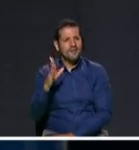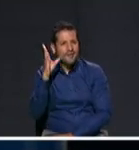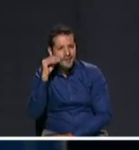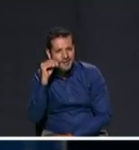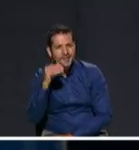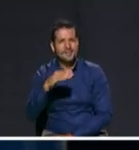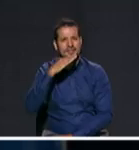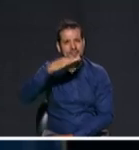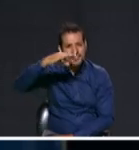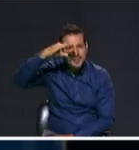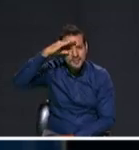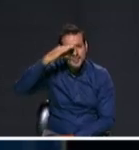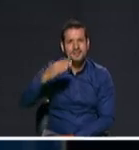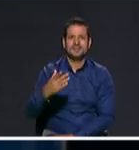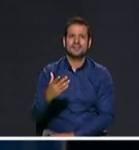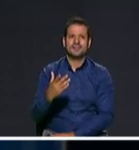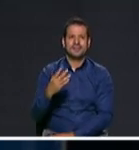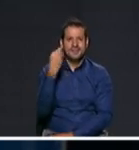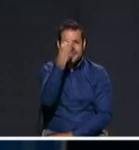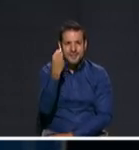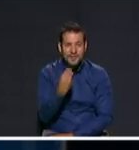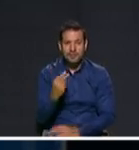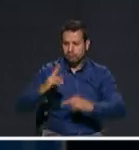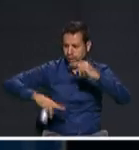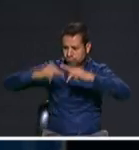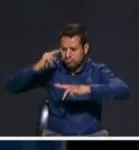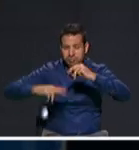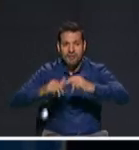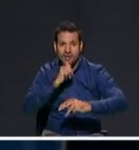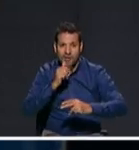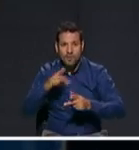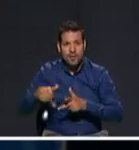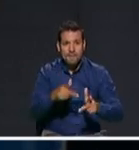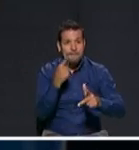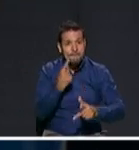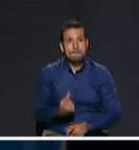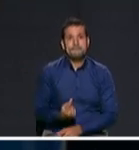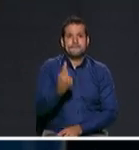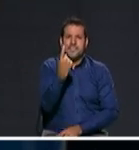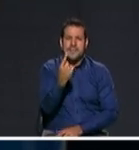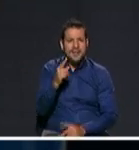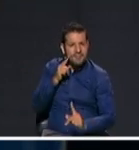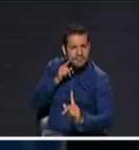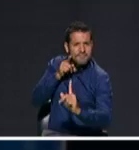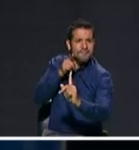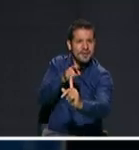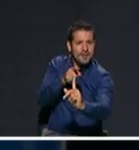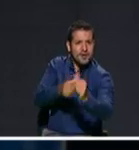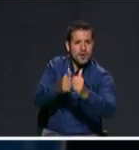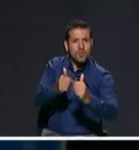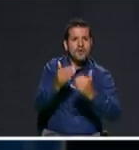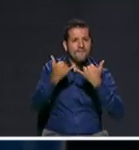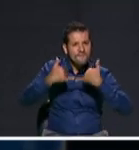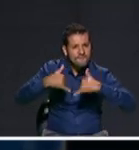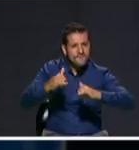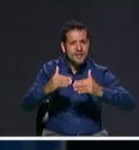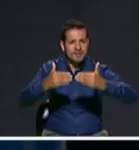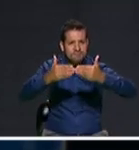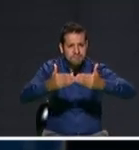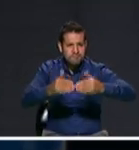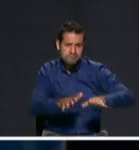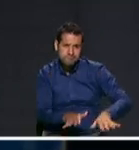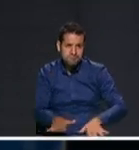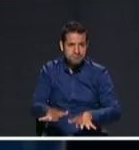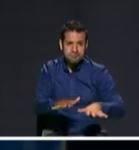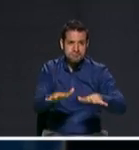arrancamos desde ahí para arrancar a construir nuestra sociedad la primera obra nuestra más importante terminar ituango es a la obra más